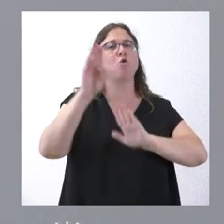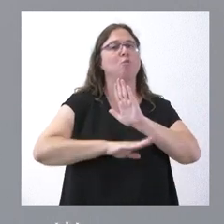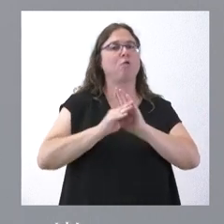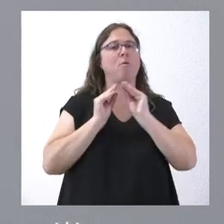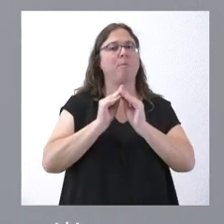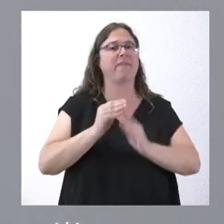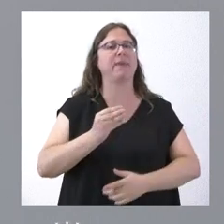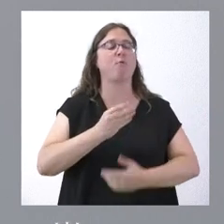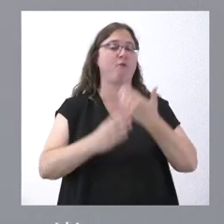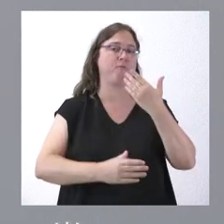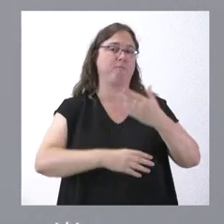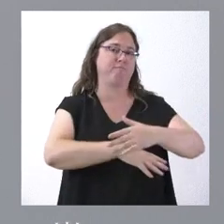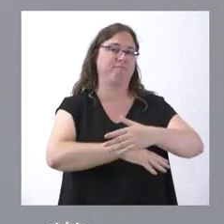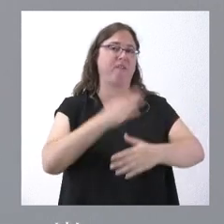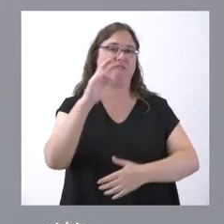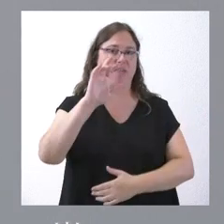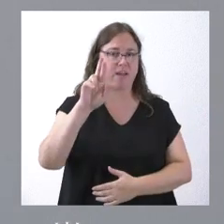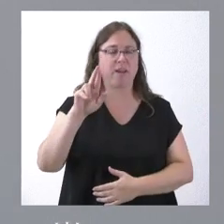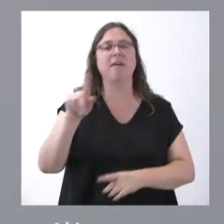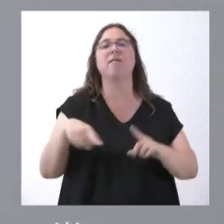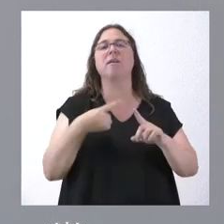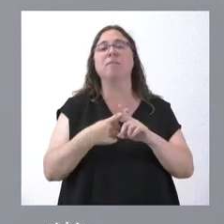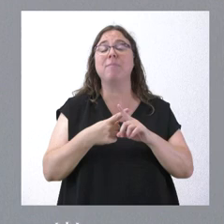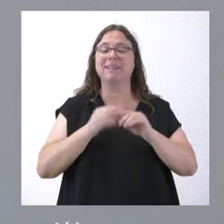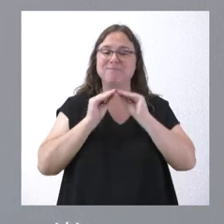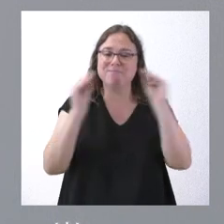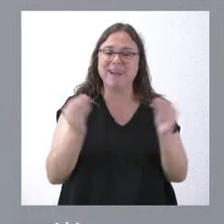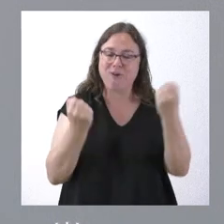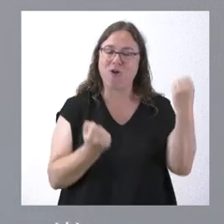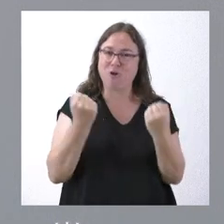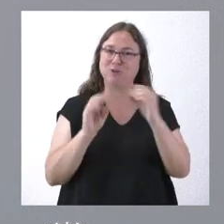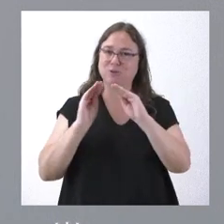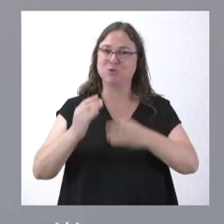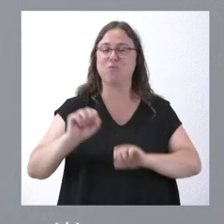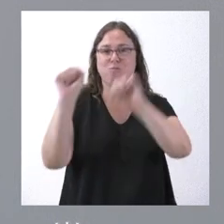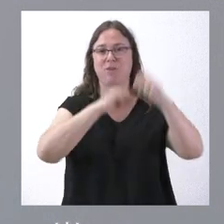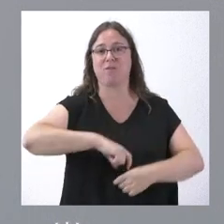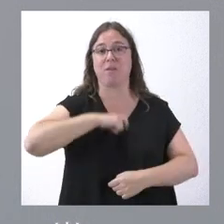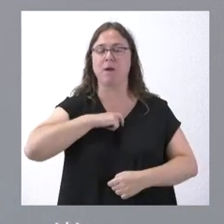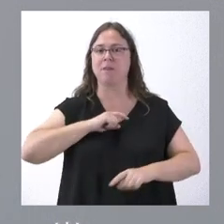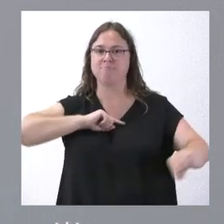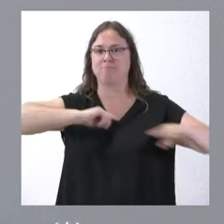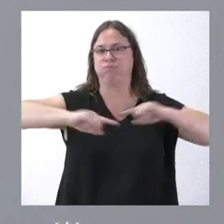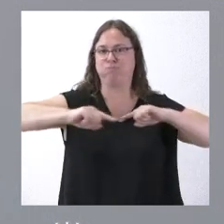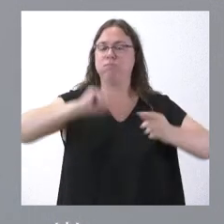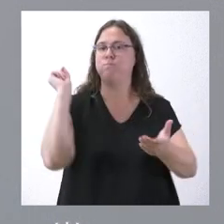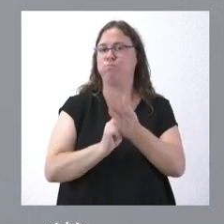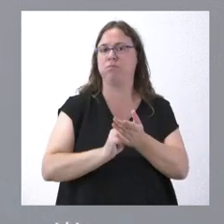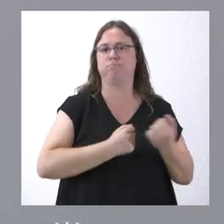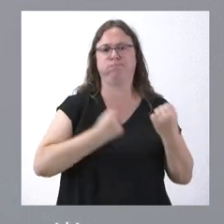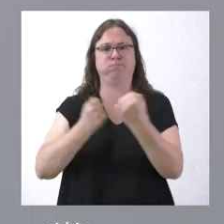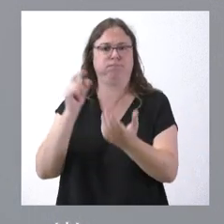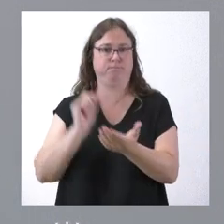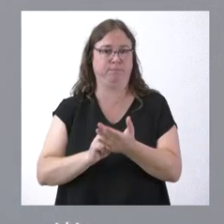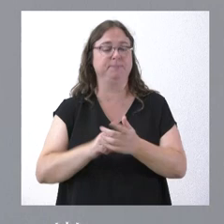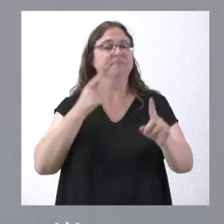que incluye entre sus actuaciones la mejora del parque móvil de los servicios de protección civil para movilizar con rapidez más efectivos. El objetivo